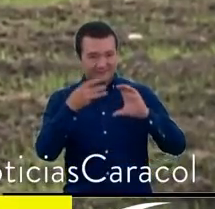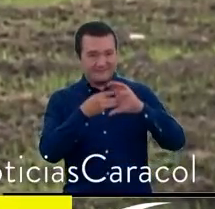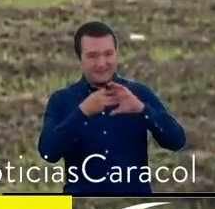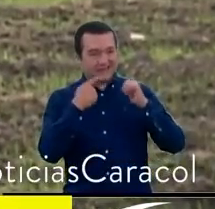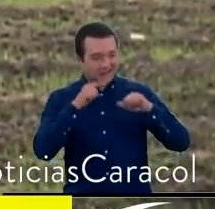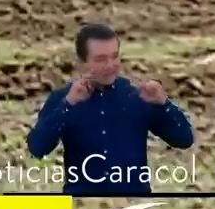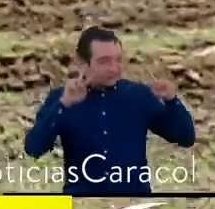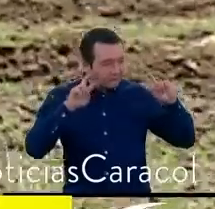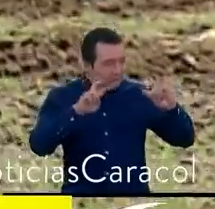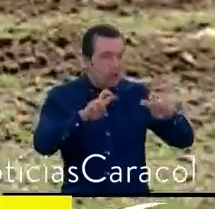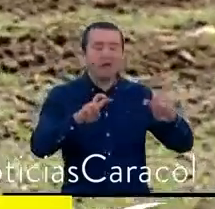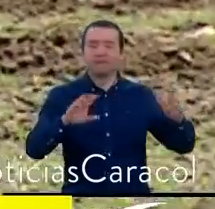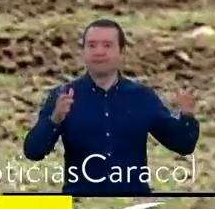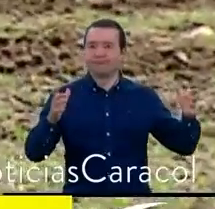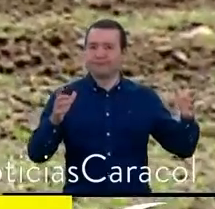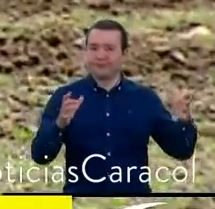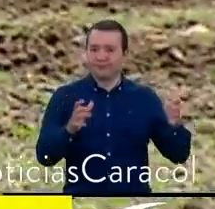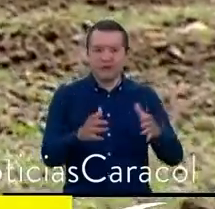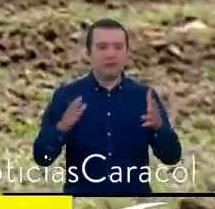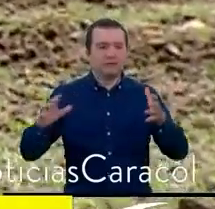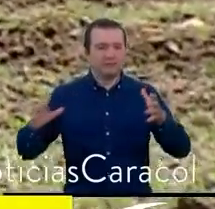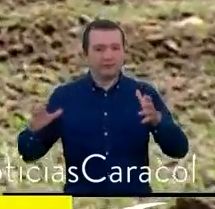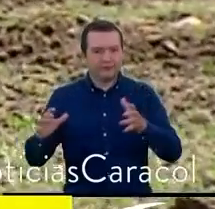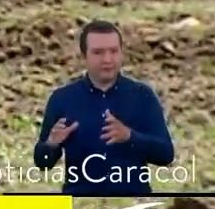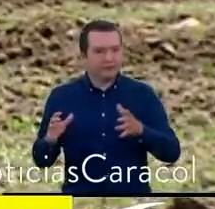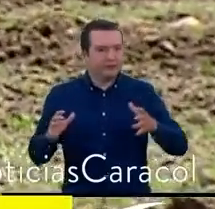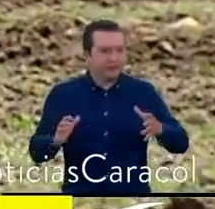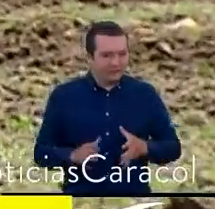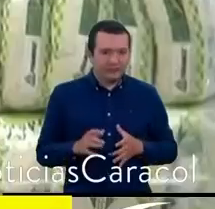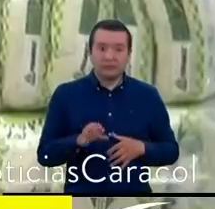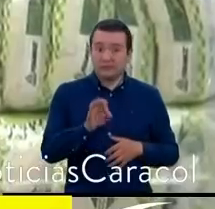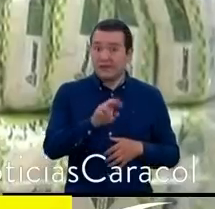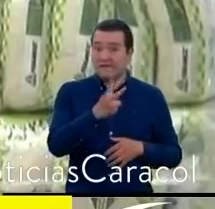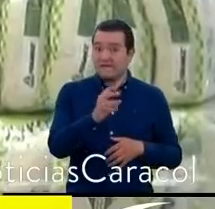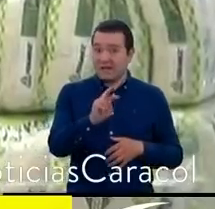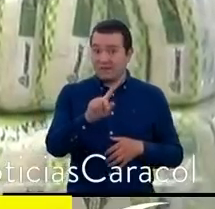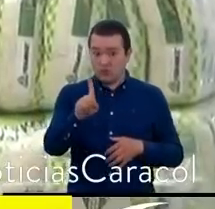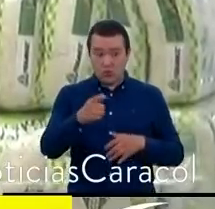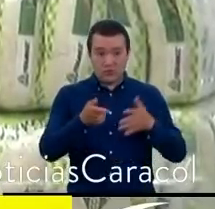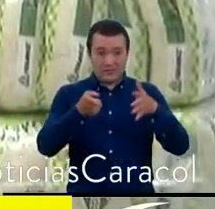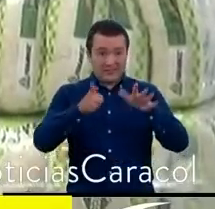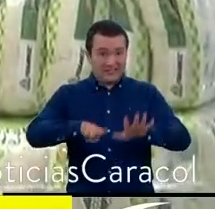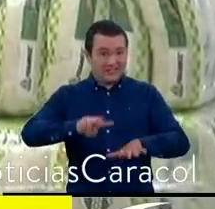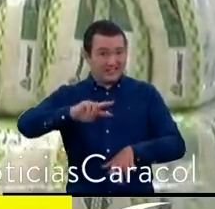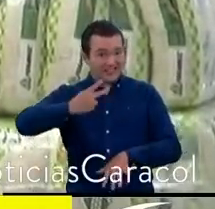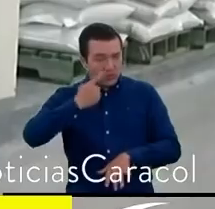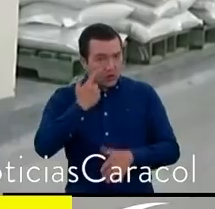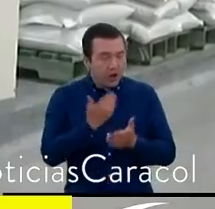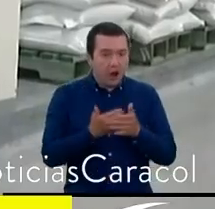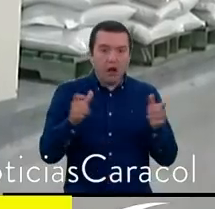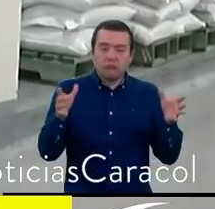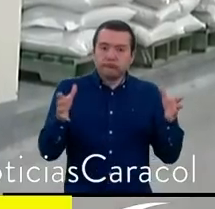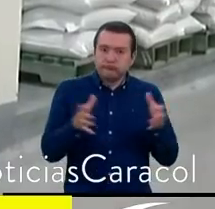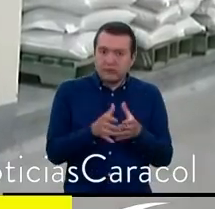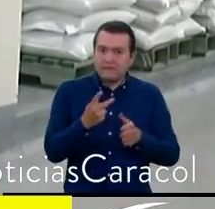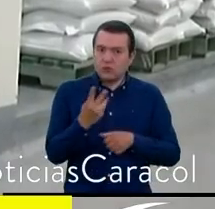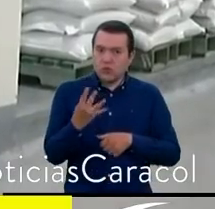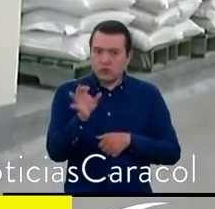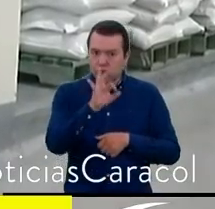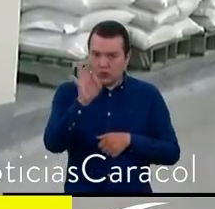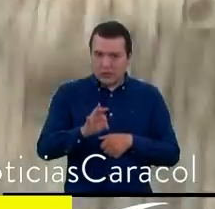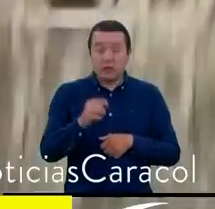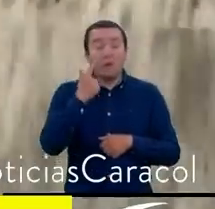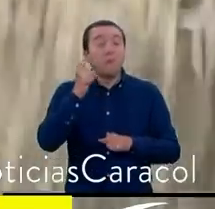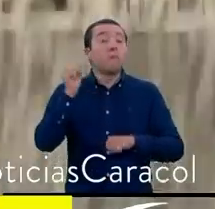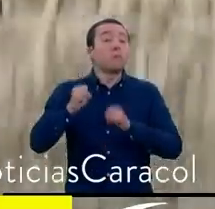semestre del 2021 la siembra de arroz cayó 24% y con menos oferta el precio final para los colombianos eventualmente subiría.